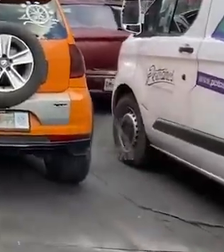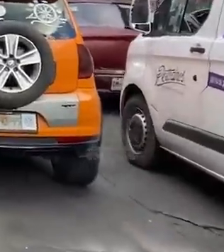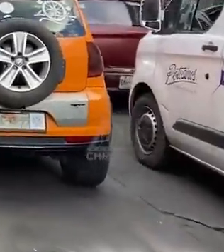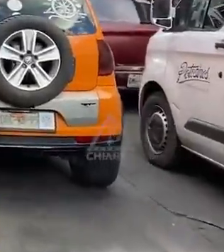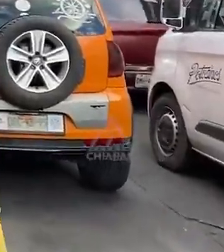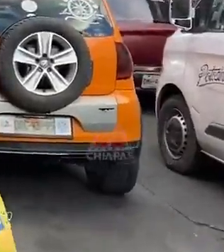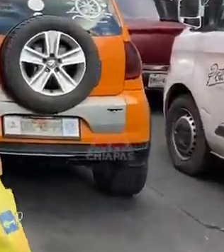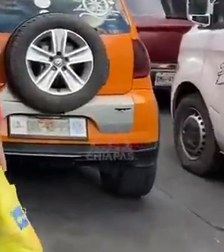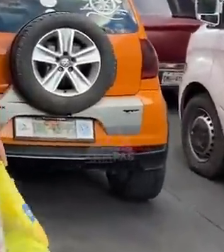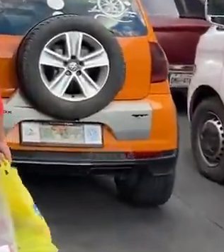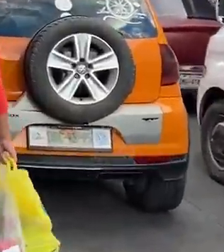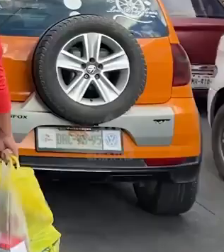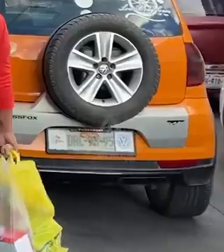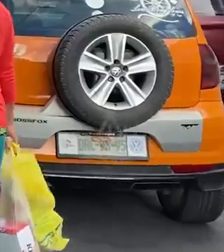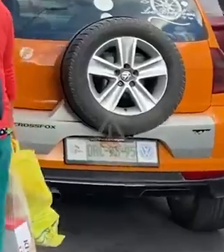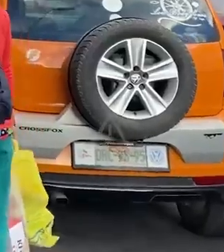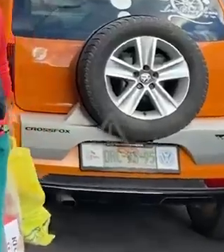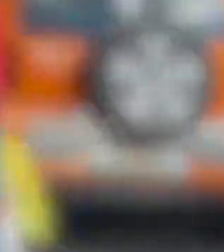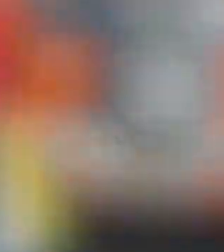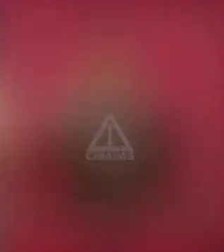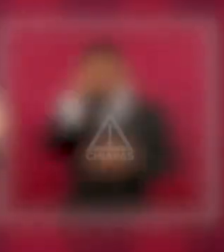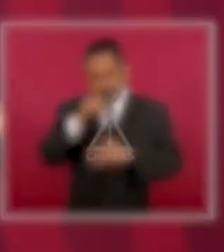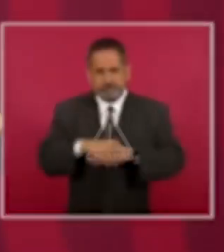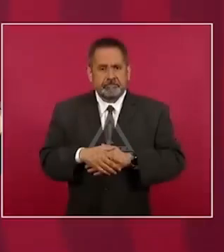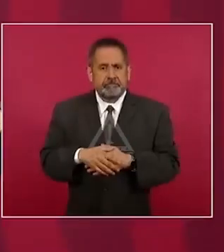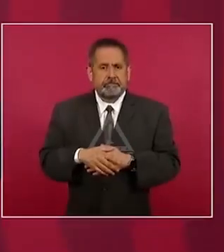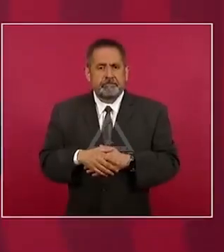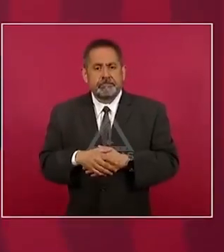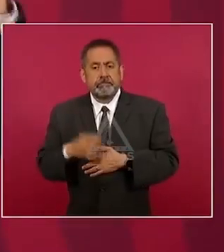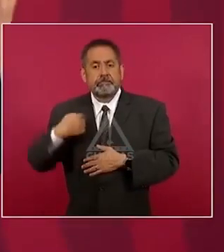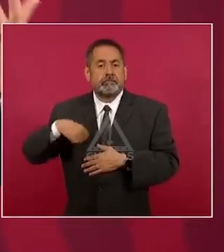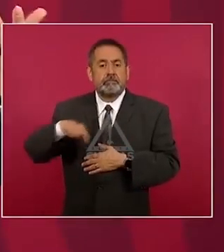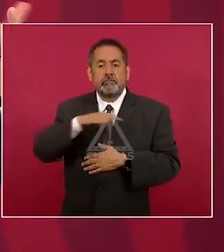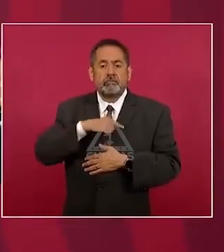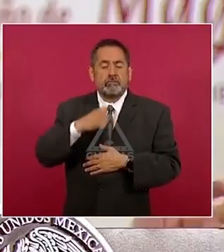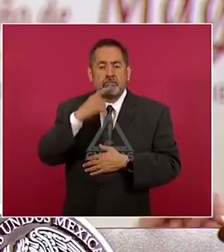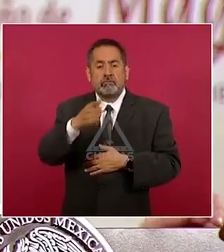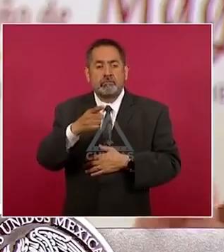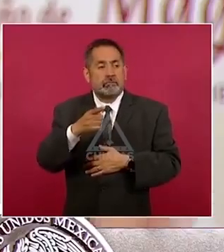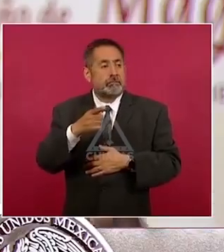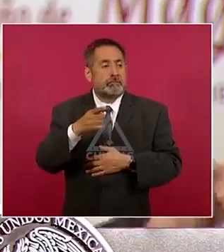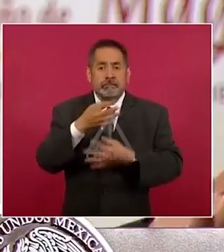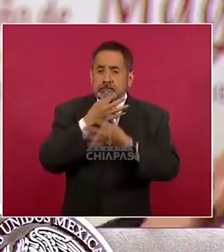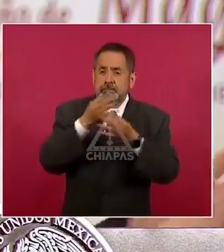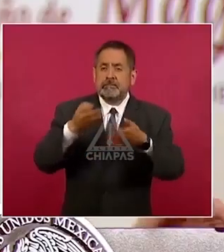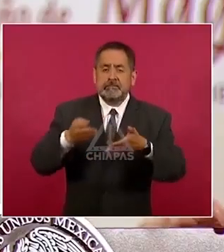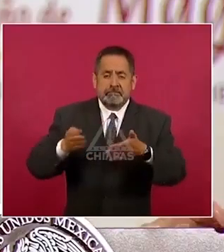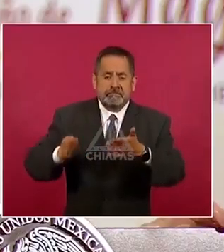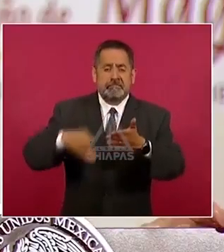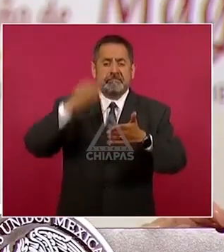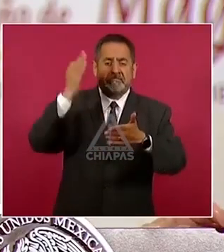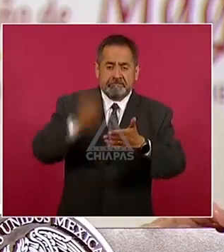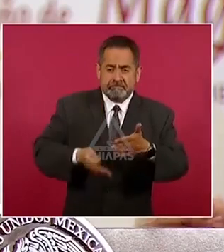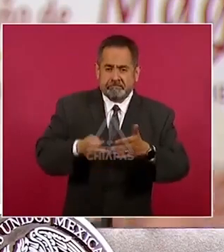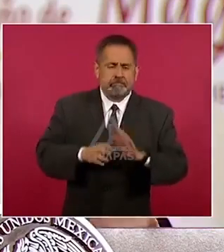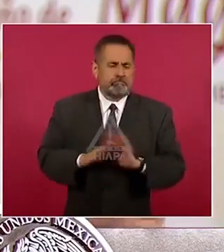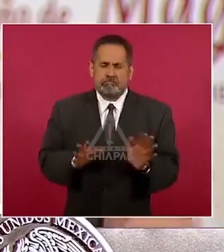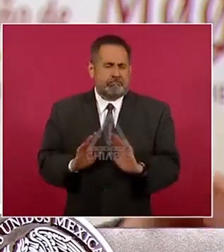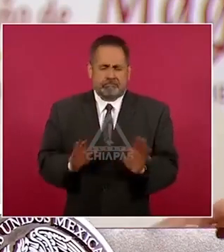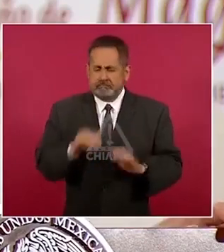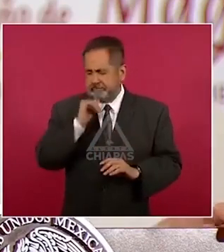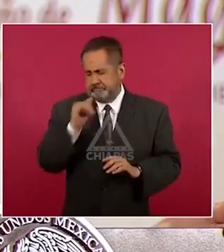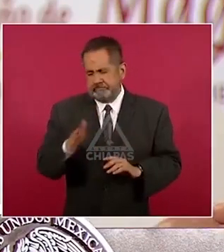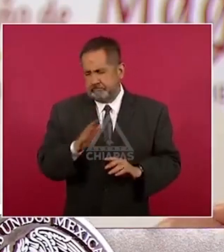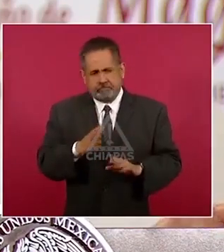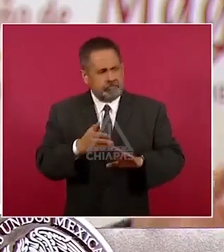alta concentración de personas. No vamos a declarar el fin de la obligatoriedad del cubrebocas, porque nunca lo declaramos obligatorio, pero lo que